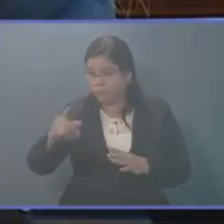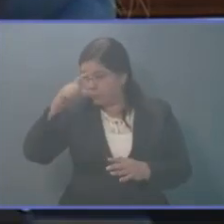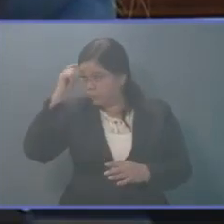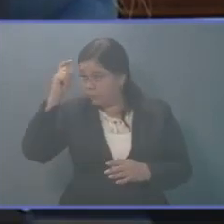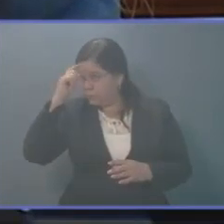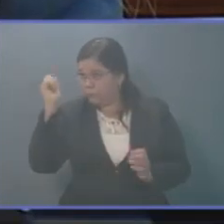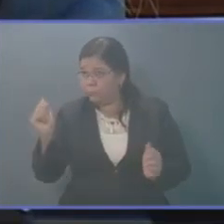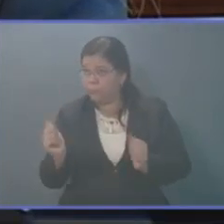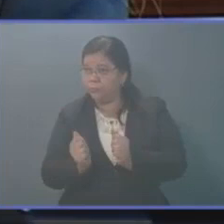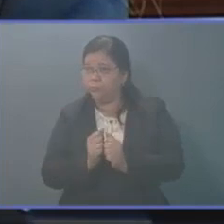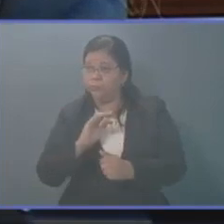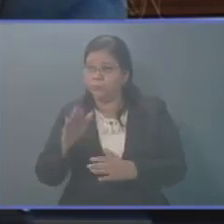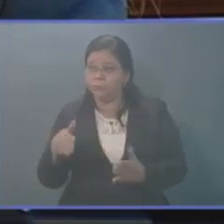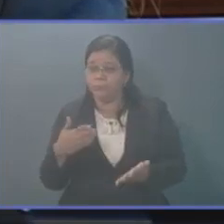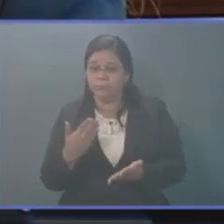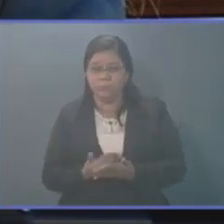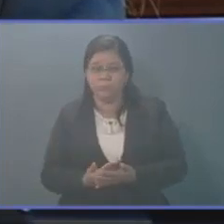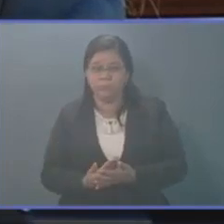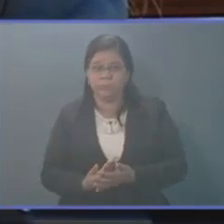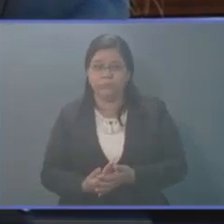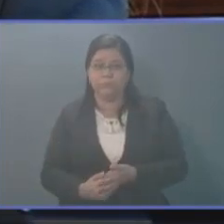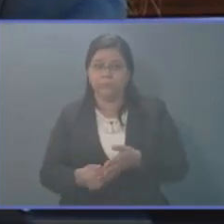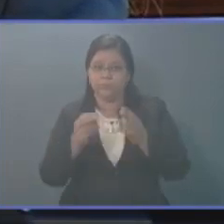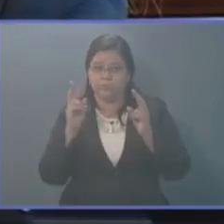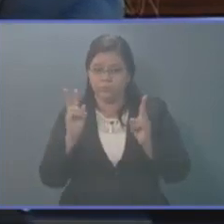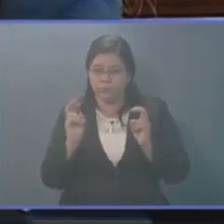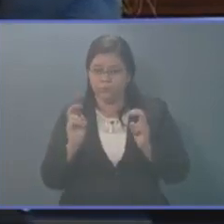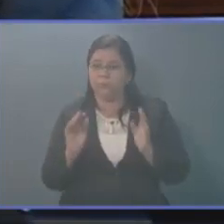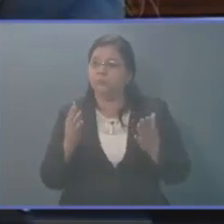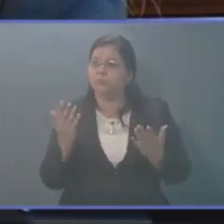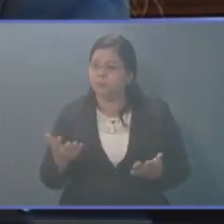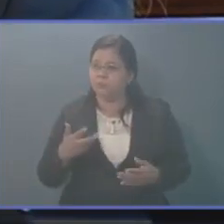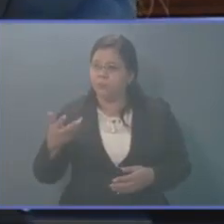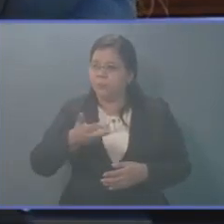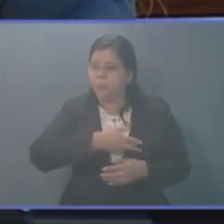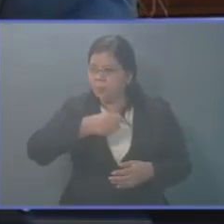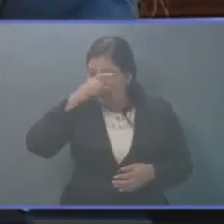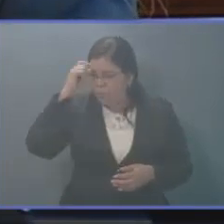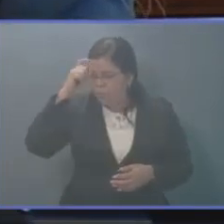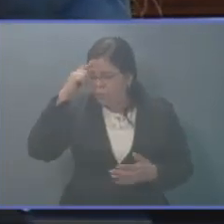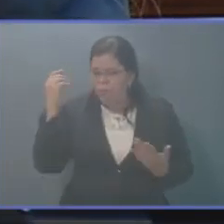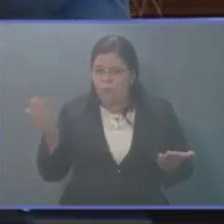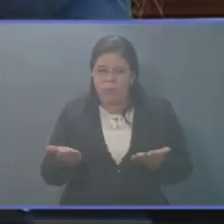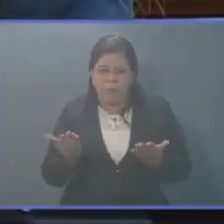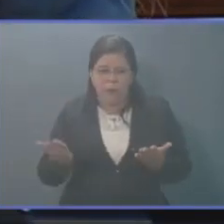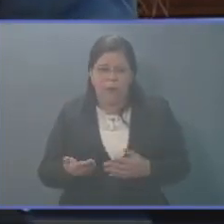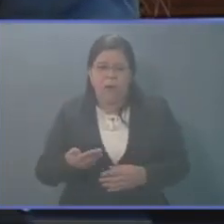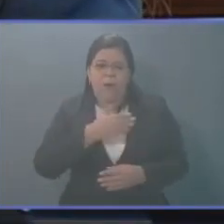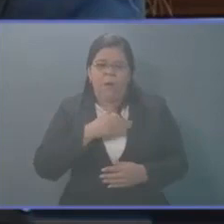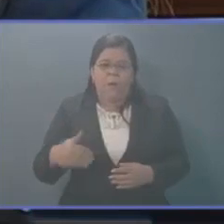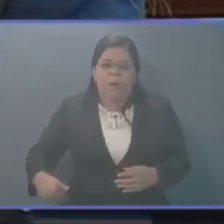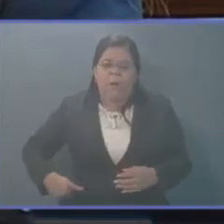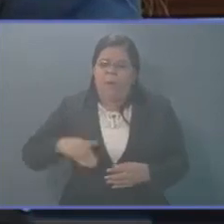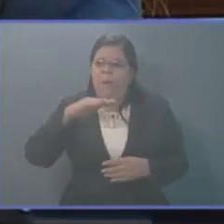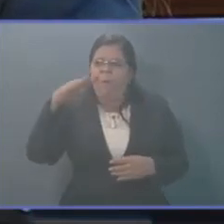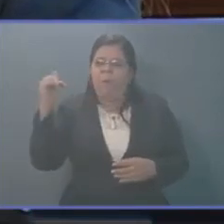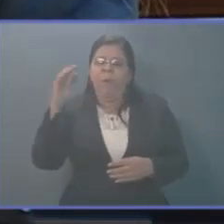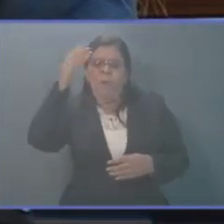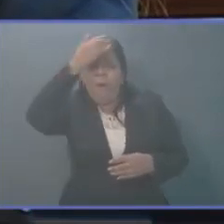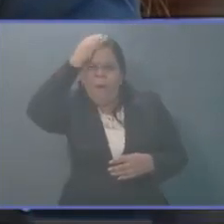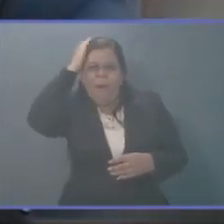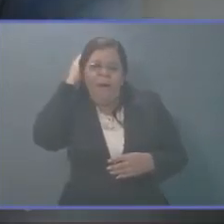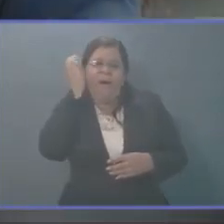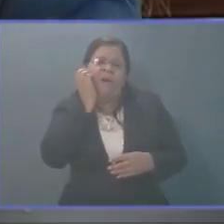desaprovecha oportunidad para agarrar y tastasear, bofetear a los diputados, agarrarlos como hijos de crianza. Y bueno,